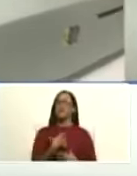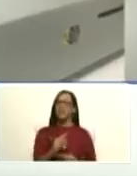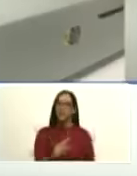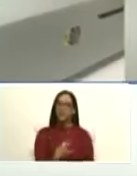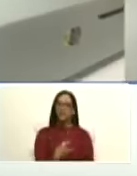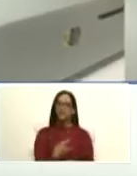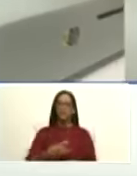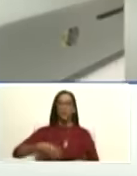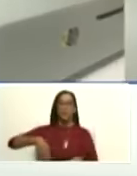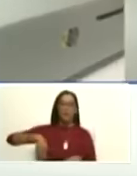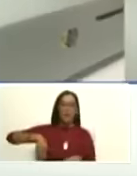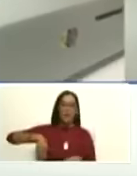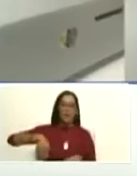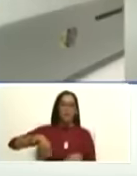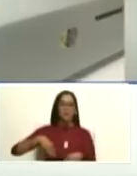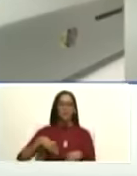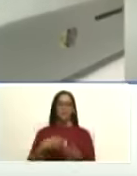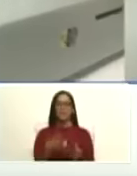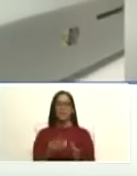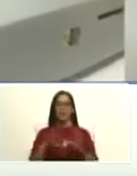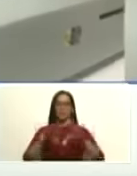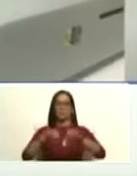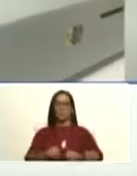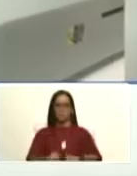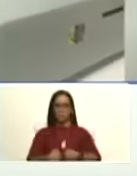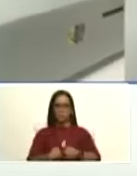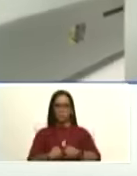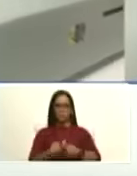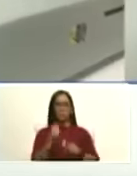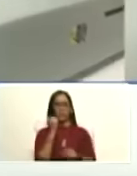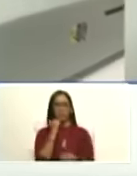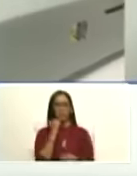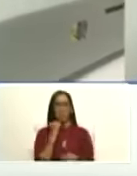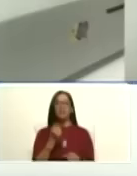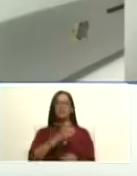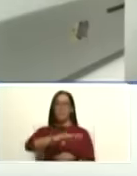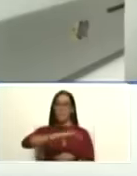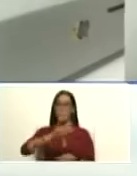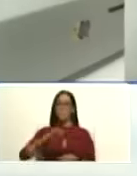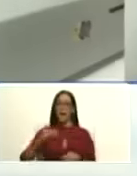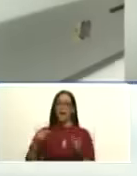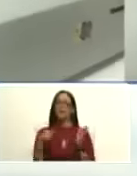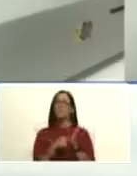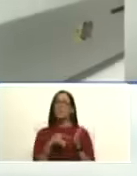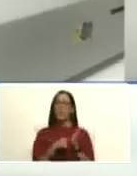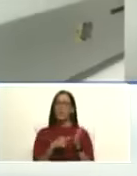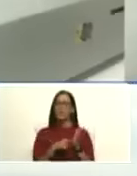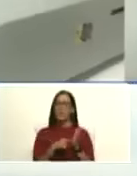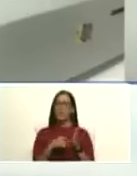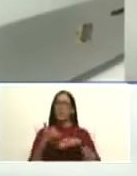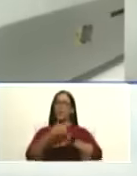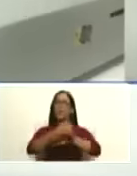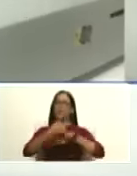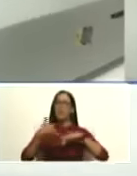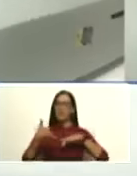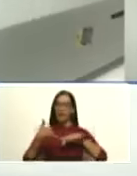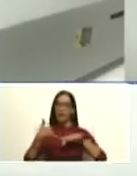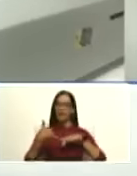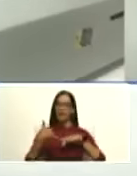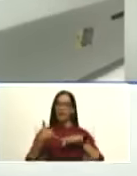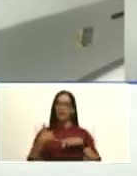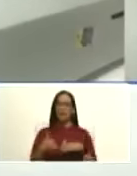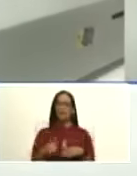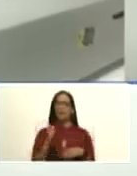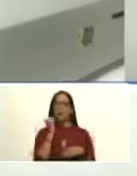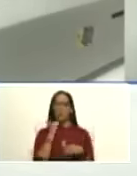de Guyana de disponer unilateralmente de un mar pendiente por delimitar de manera ilegal